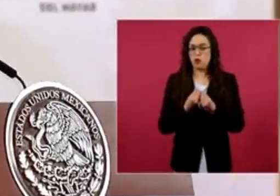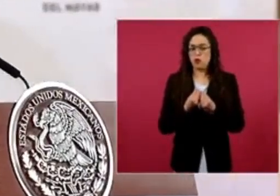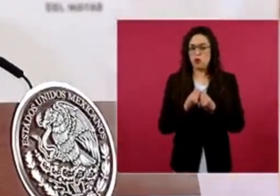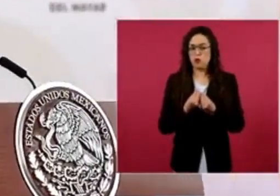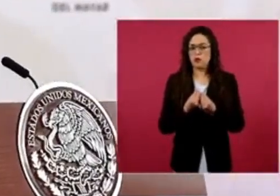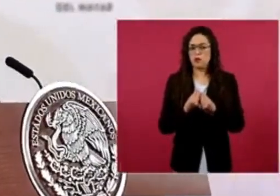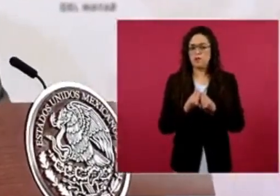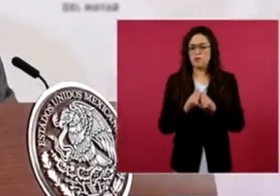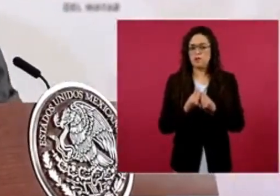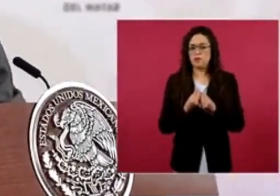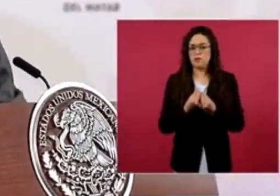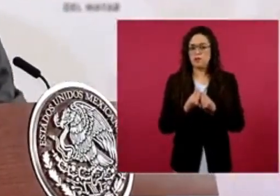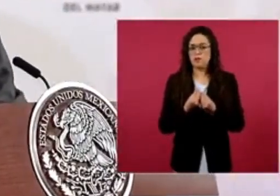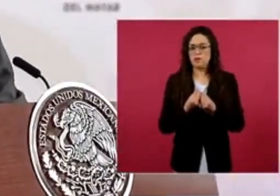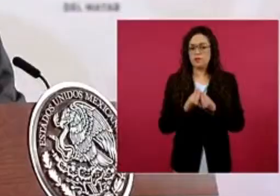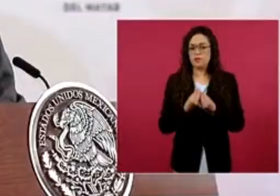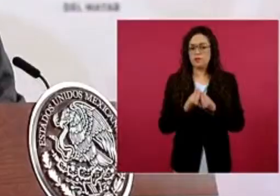crecimiento